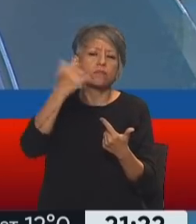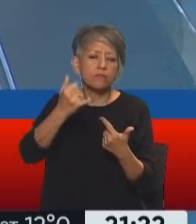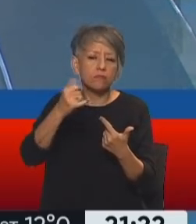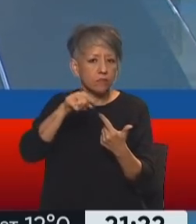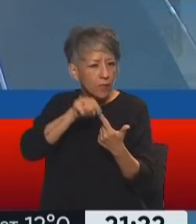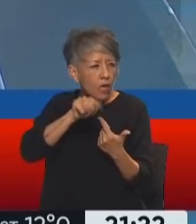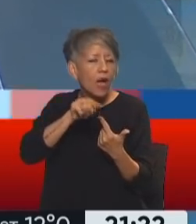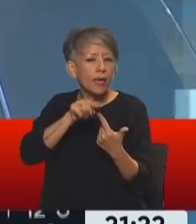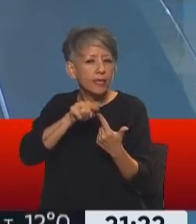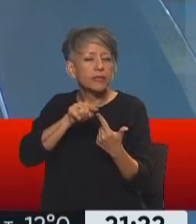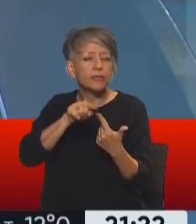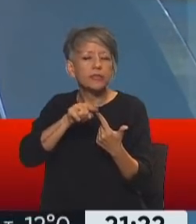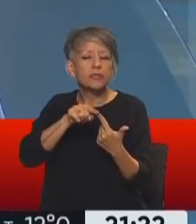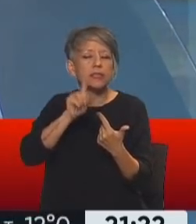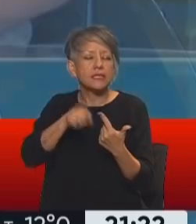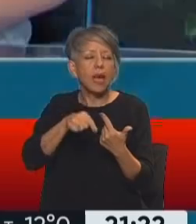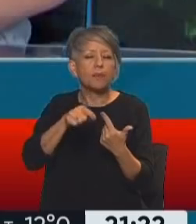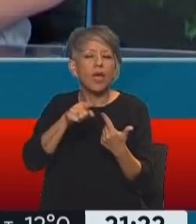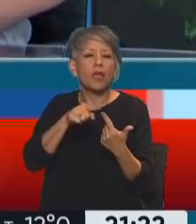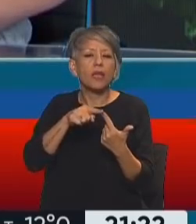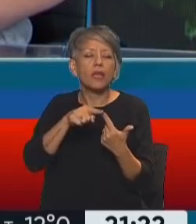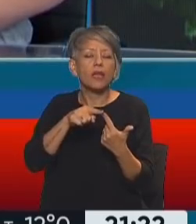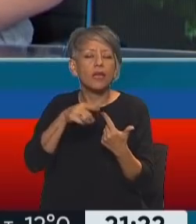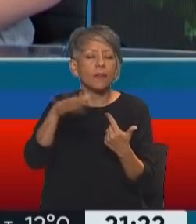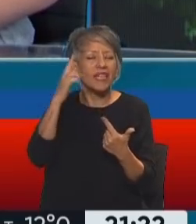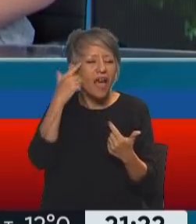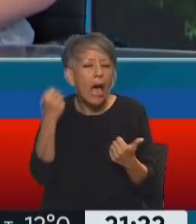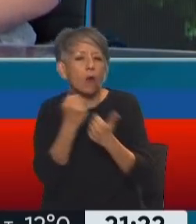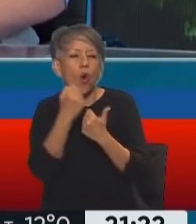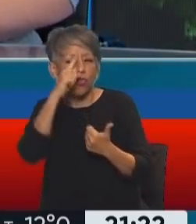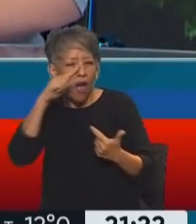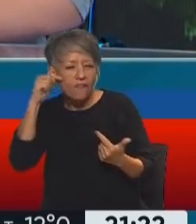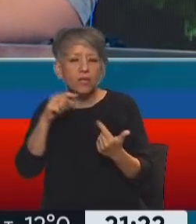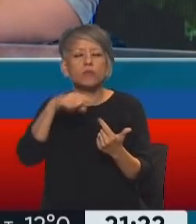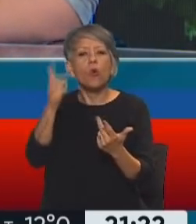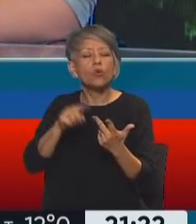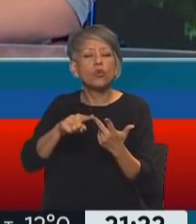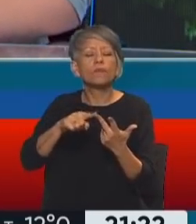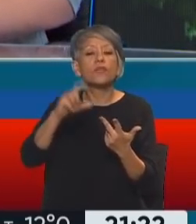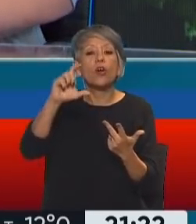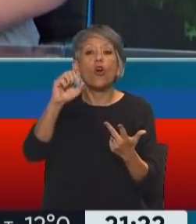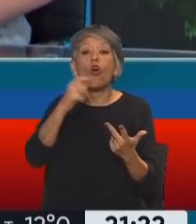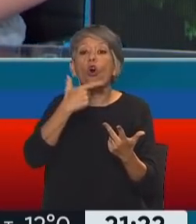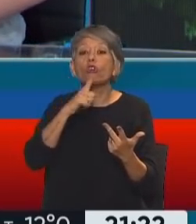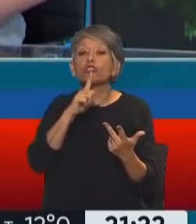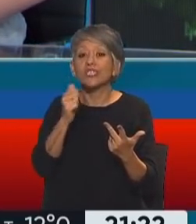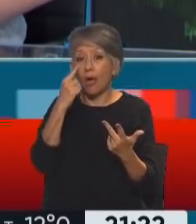alineada bastante, sí, también a la gestión de Alberto Fernández. Se hablaba de Augusto Costa también, se